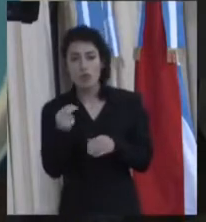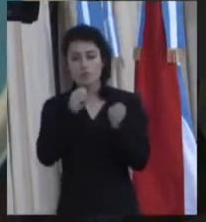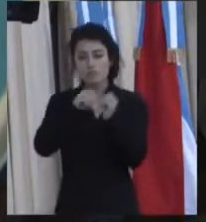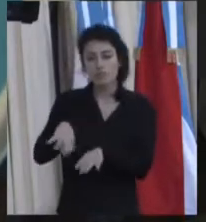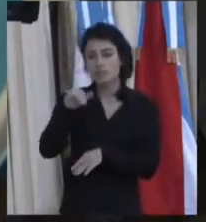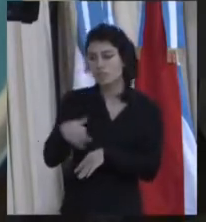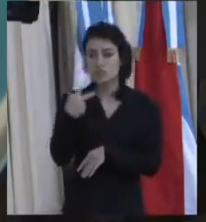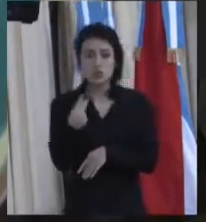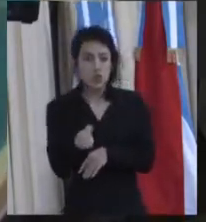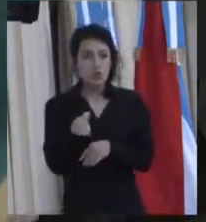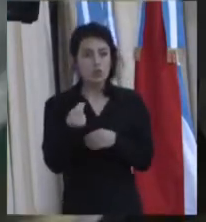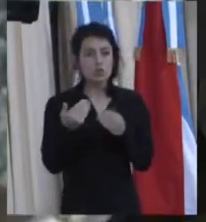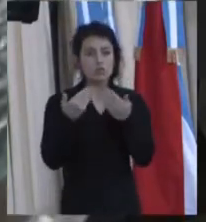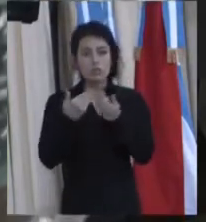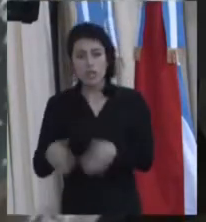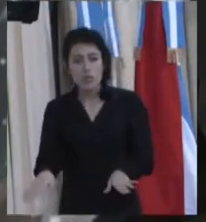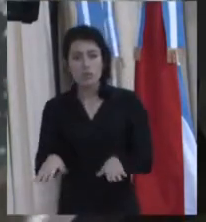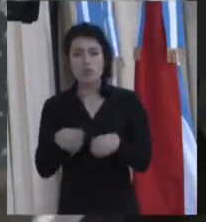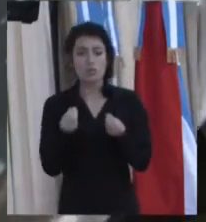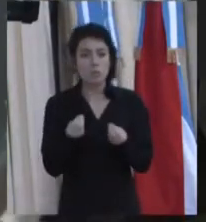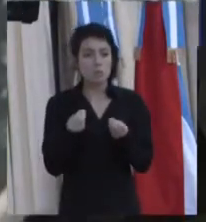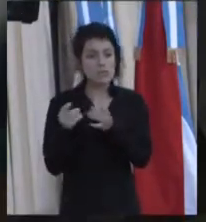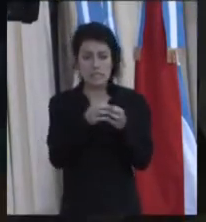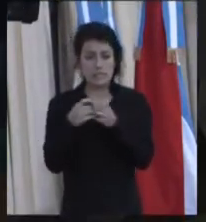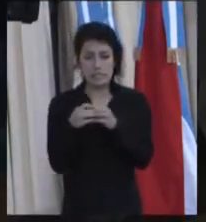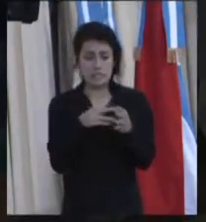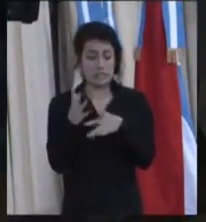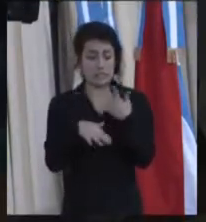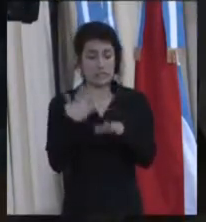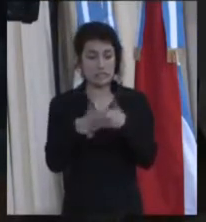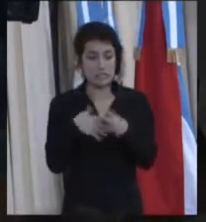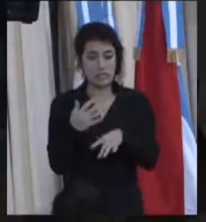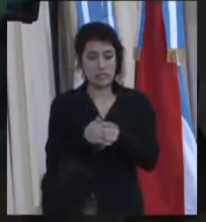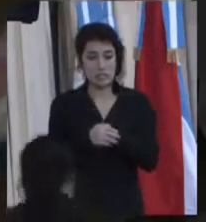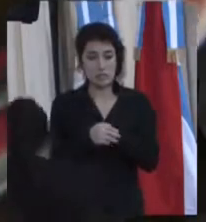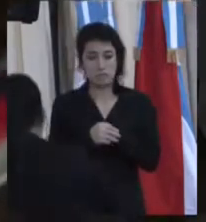o no, y si eran válidos sus actos o no. Generó un lío bárbaro.